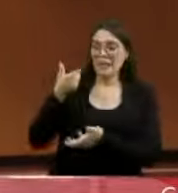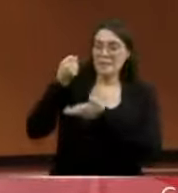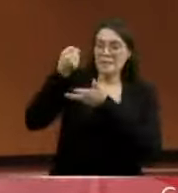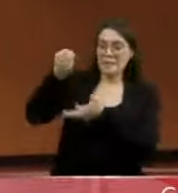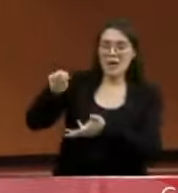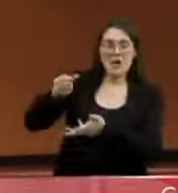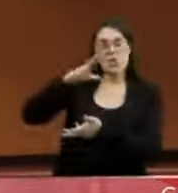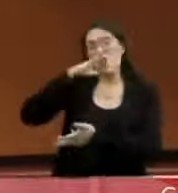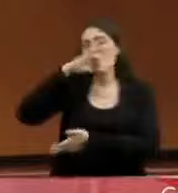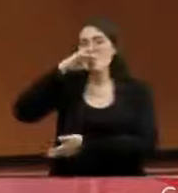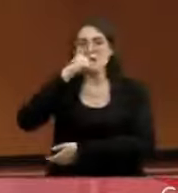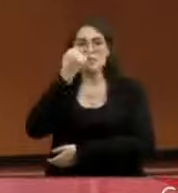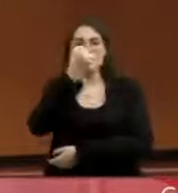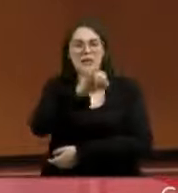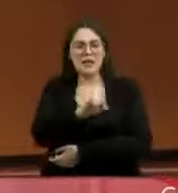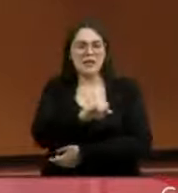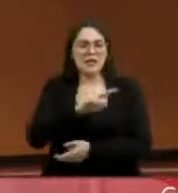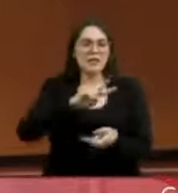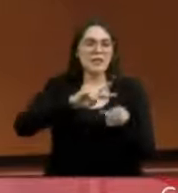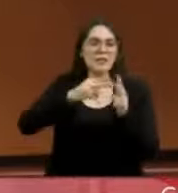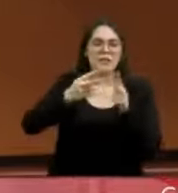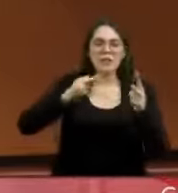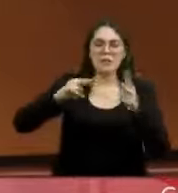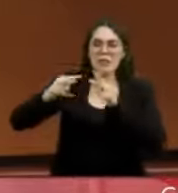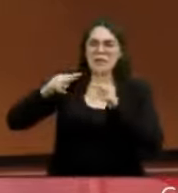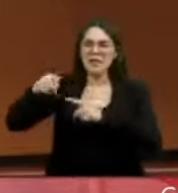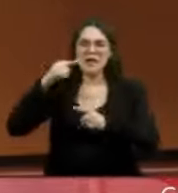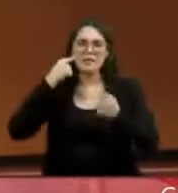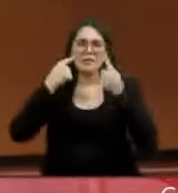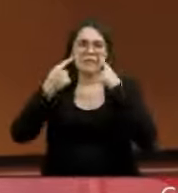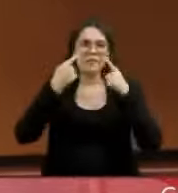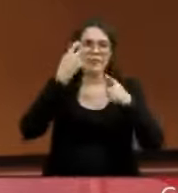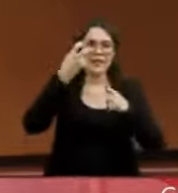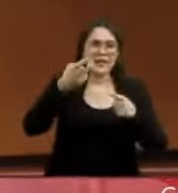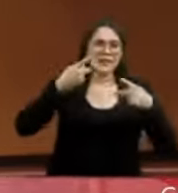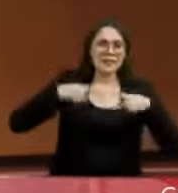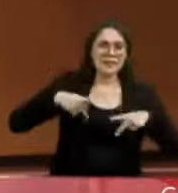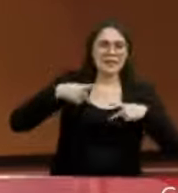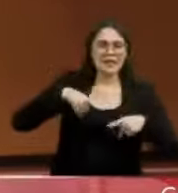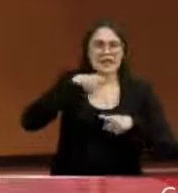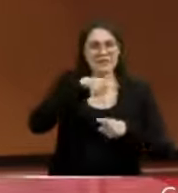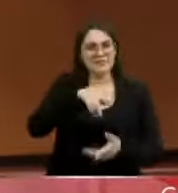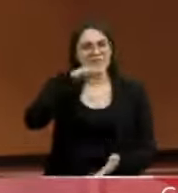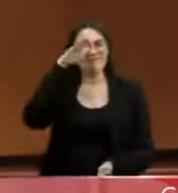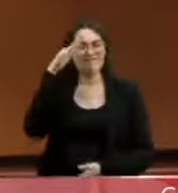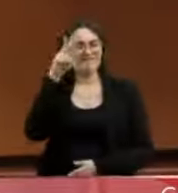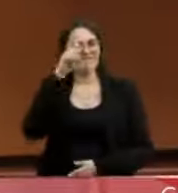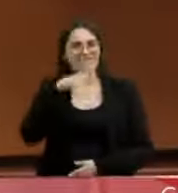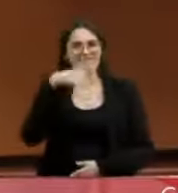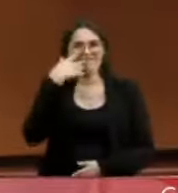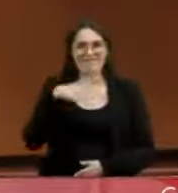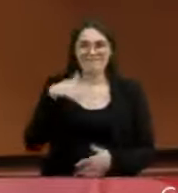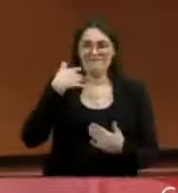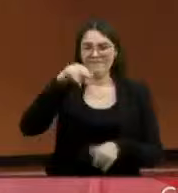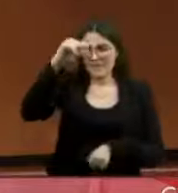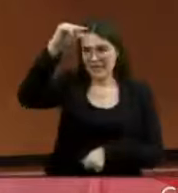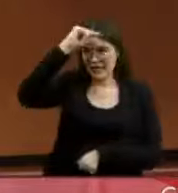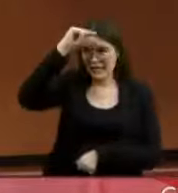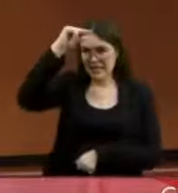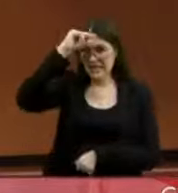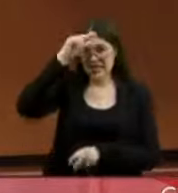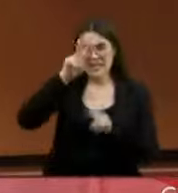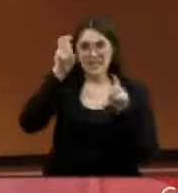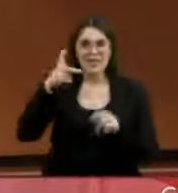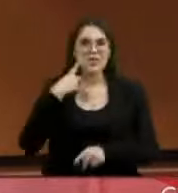la nación. Y ese compañero excepcional, ese gigante, ese genio de la política, el